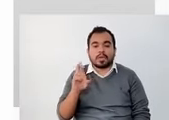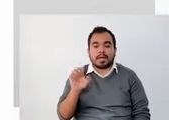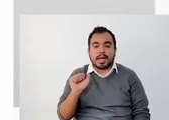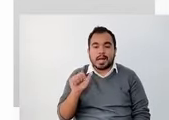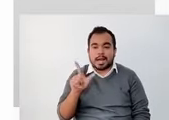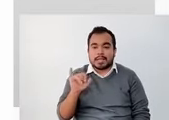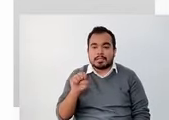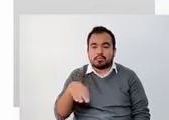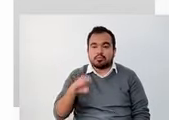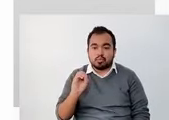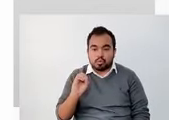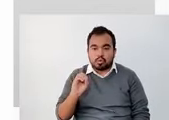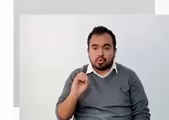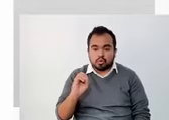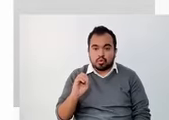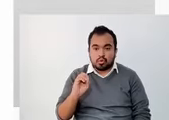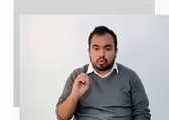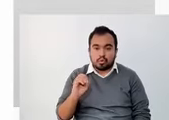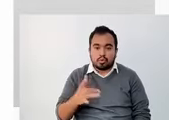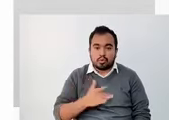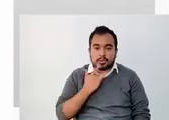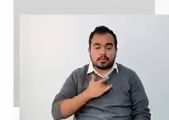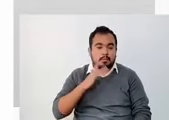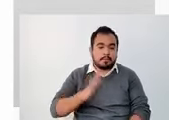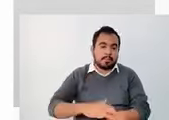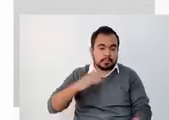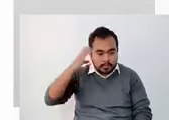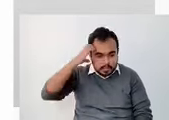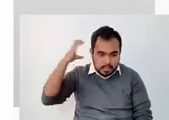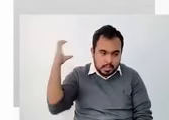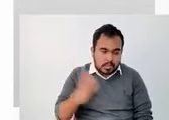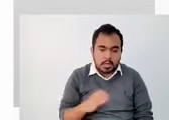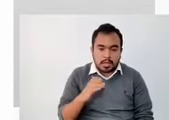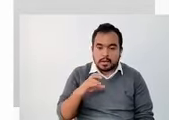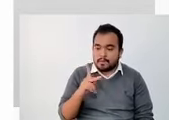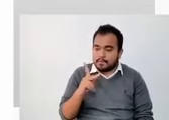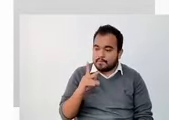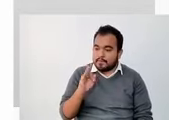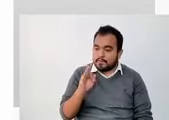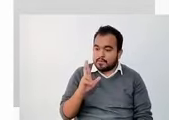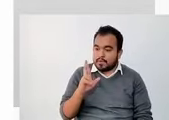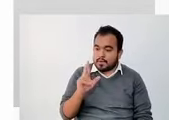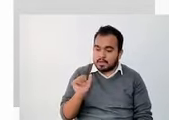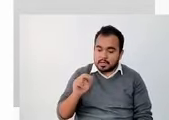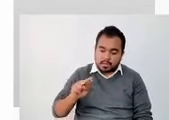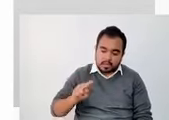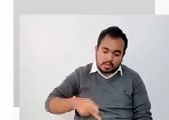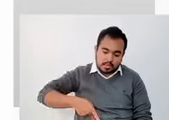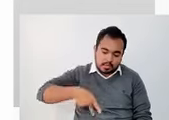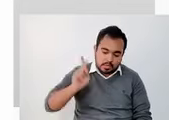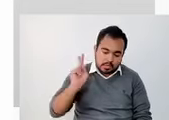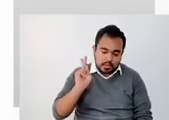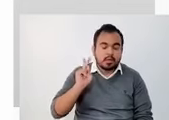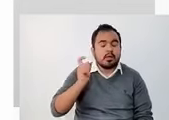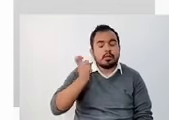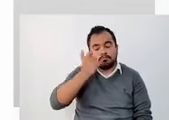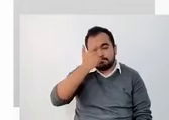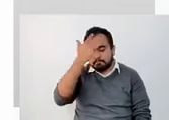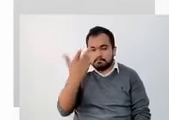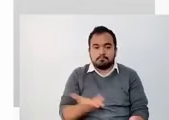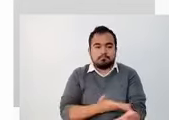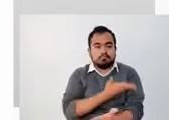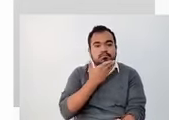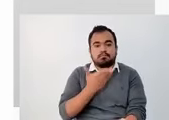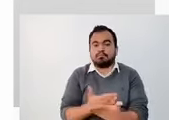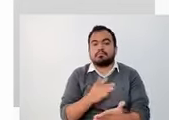esta es el más radical de los realistas, Jerome Frank, era un escéptico respecto de la formulación del